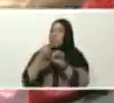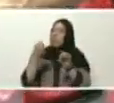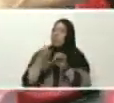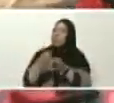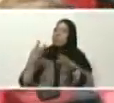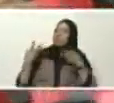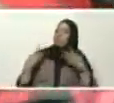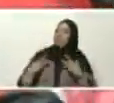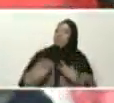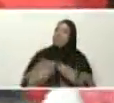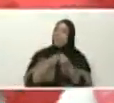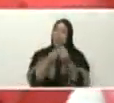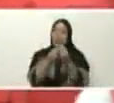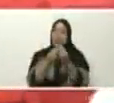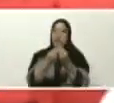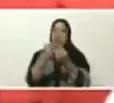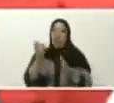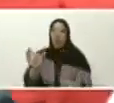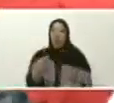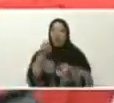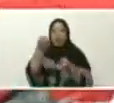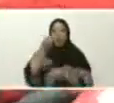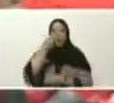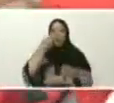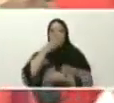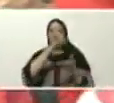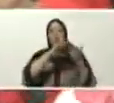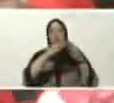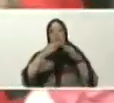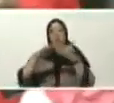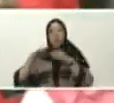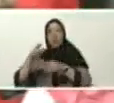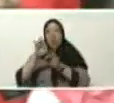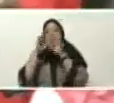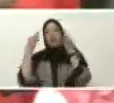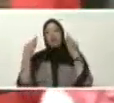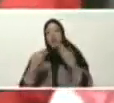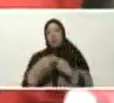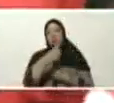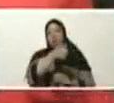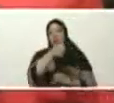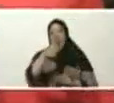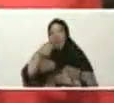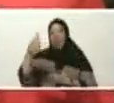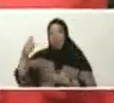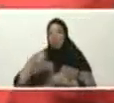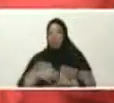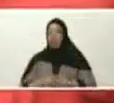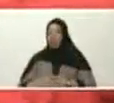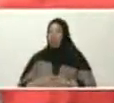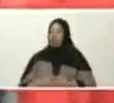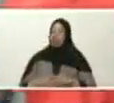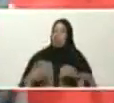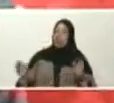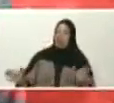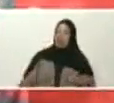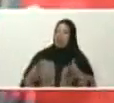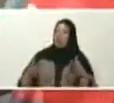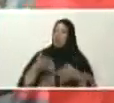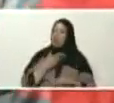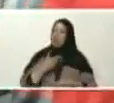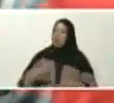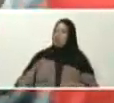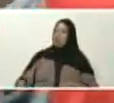CLAS para que la bolsa le llegara a cada una de las familias. Gané mi